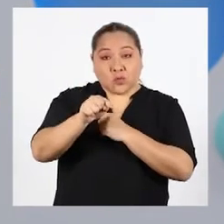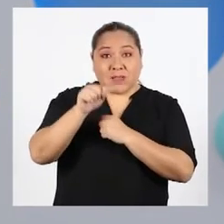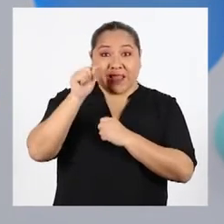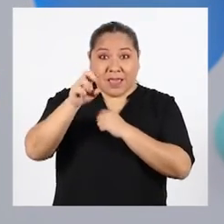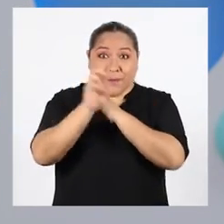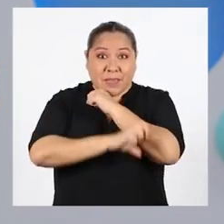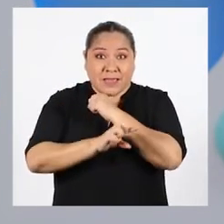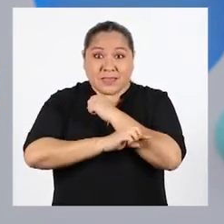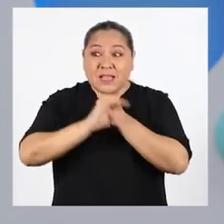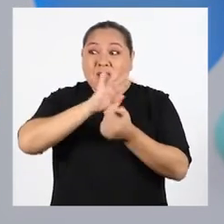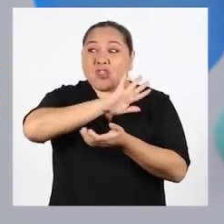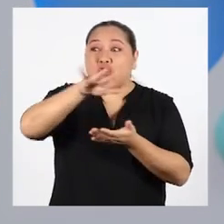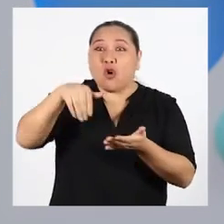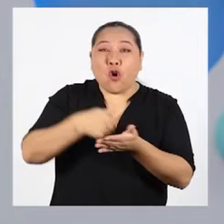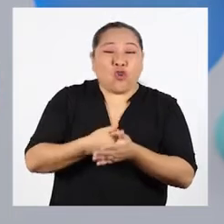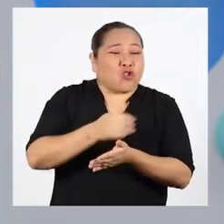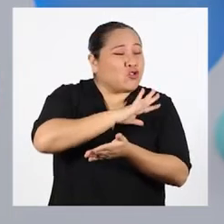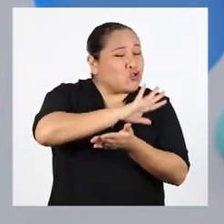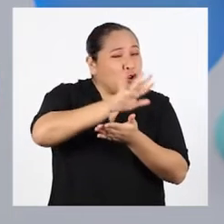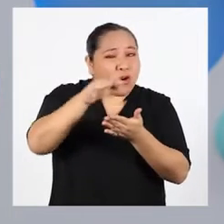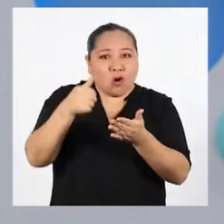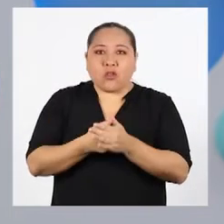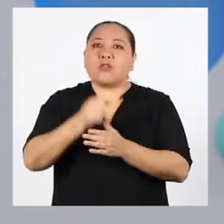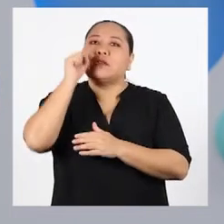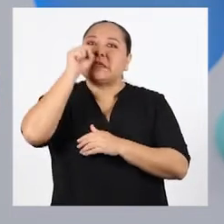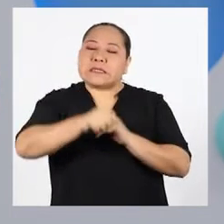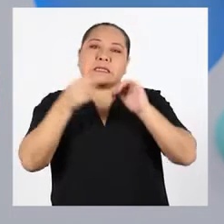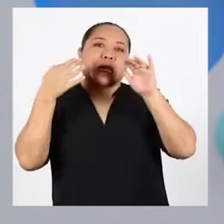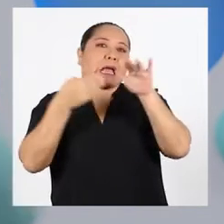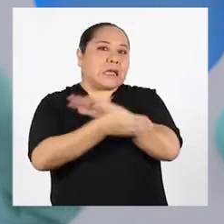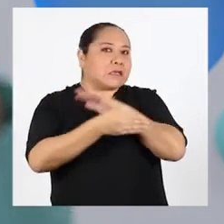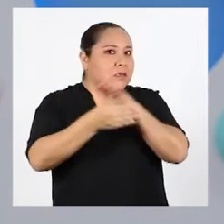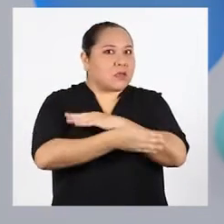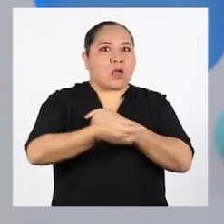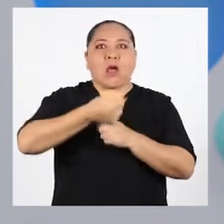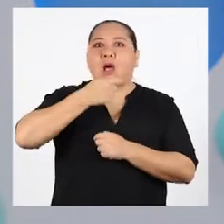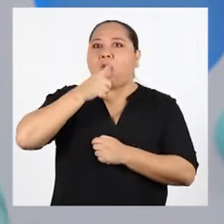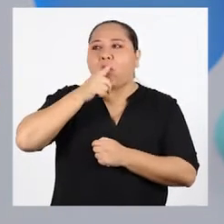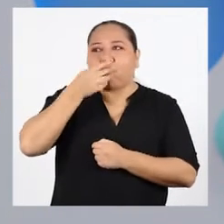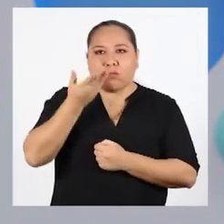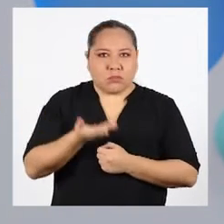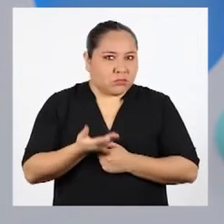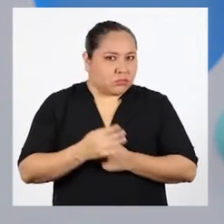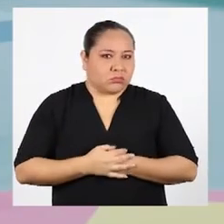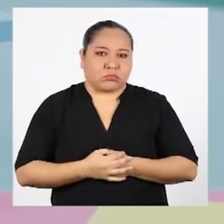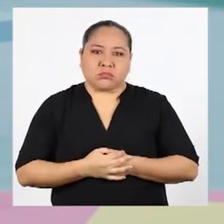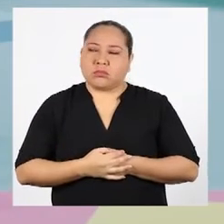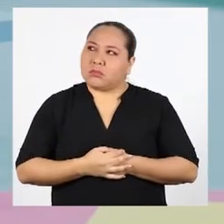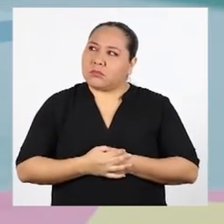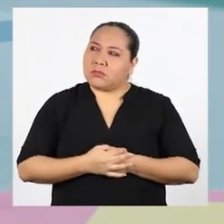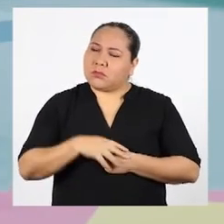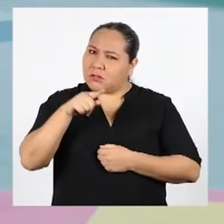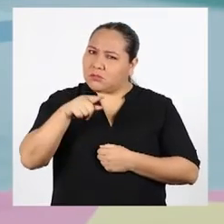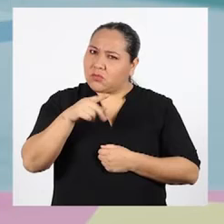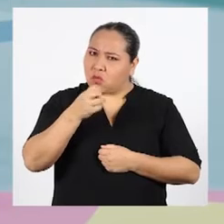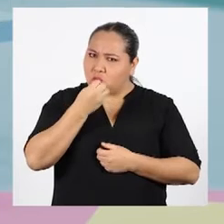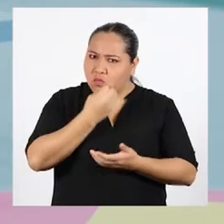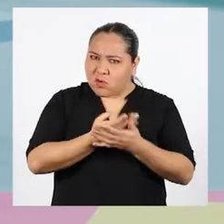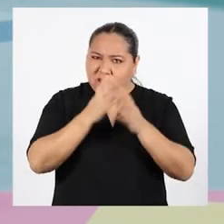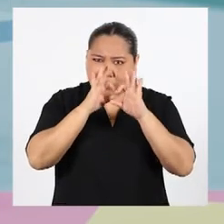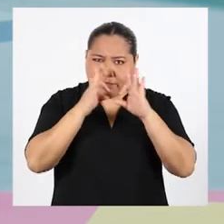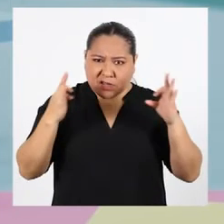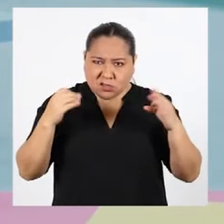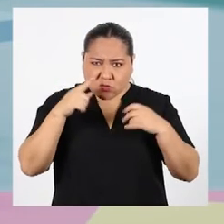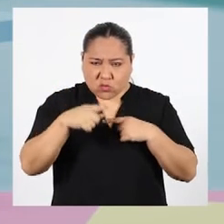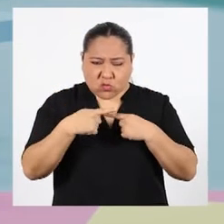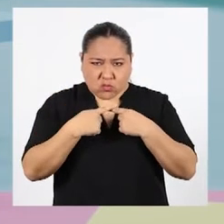que todos, absolutamente todos, tengan acceso a agua potable. ¿En serio es una buena frase